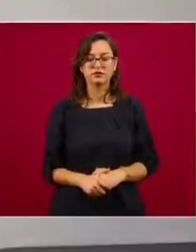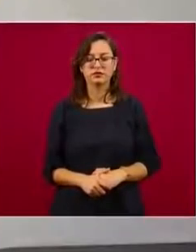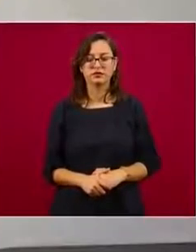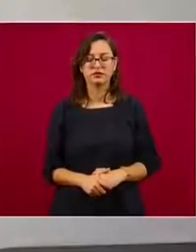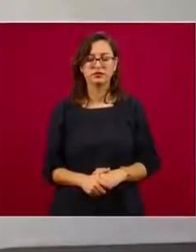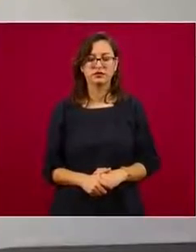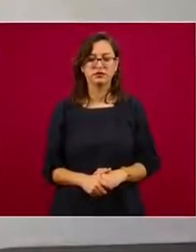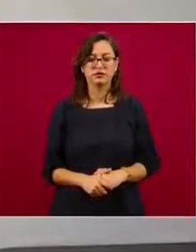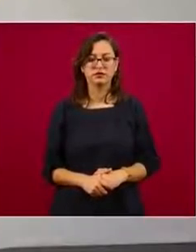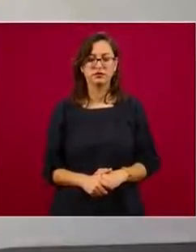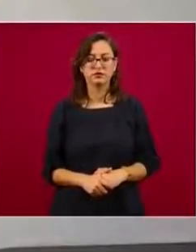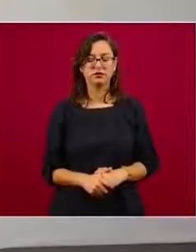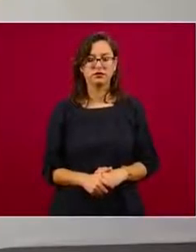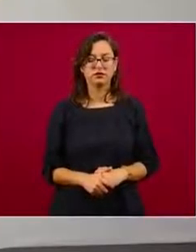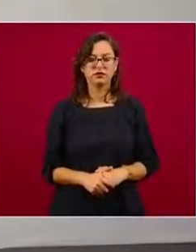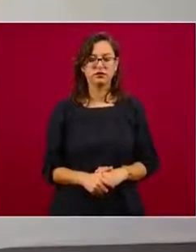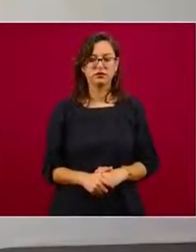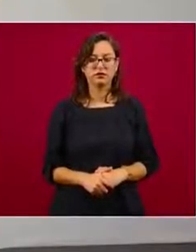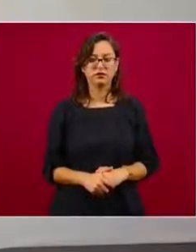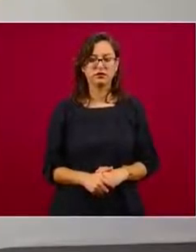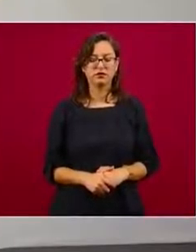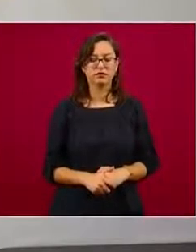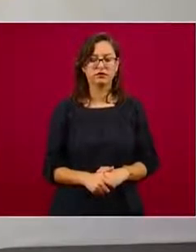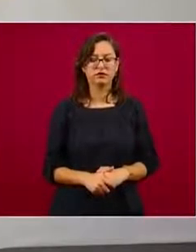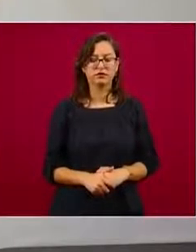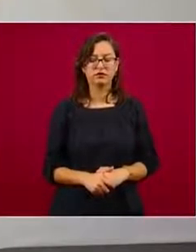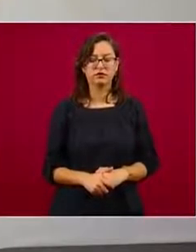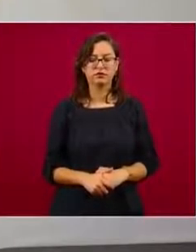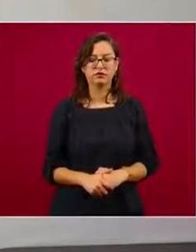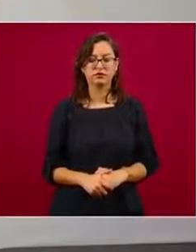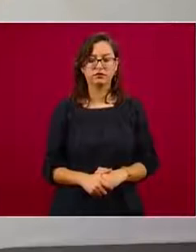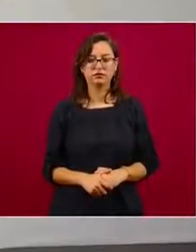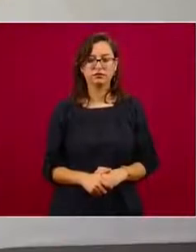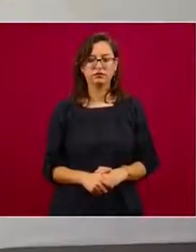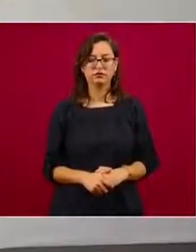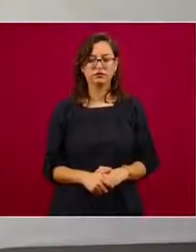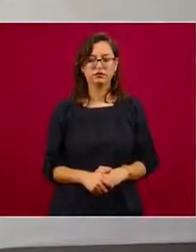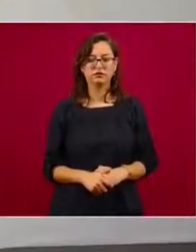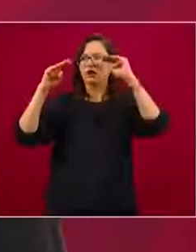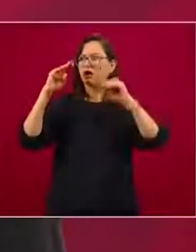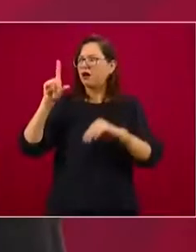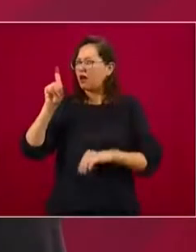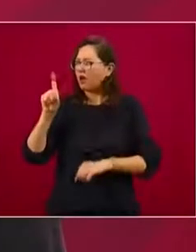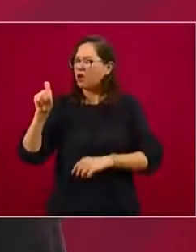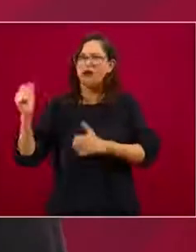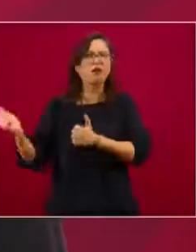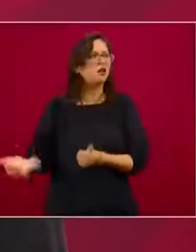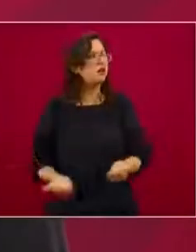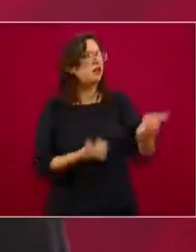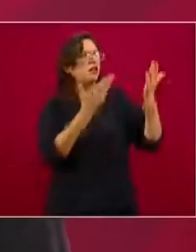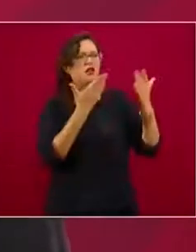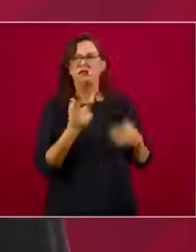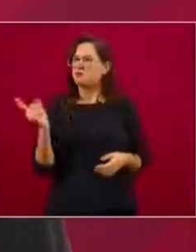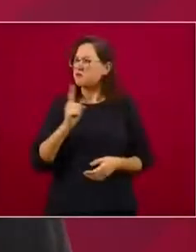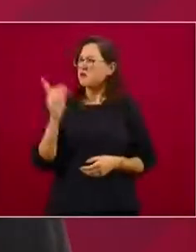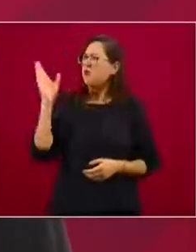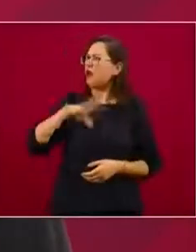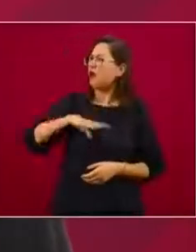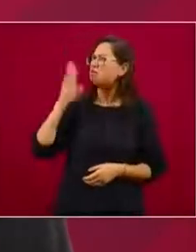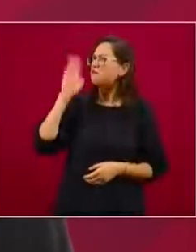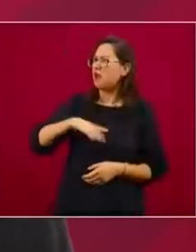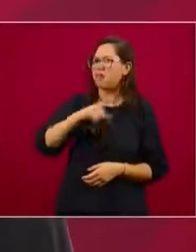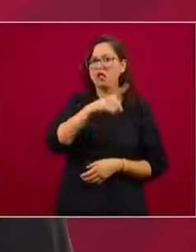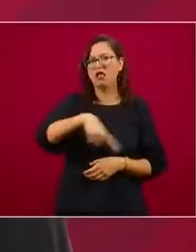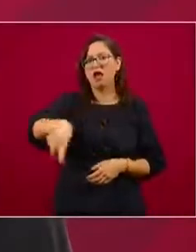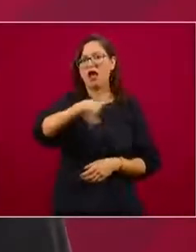hay, consideramos nosotros, ninguna razón. Entonces están aprovechando